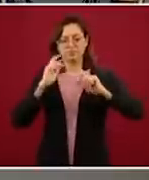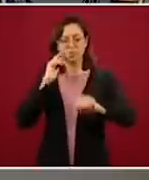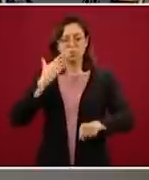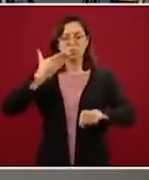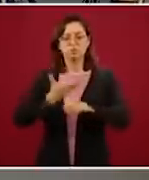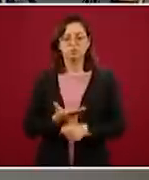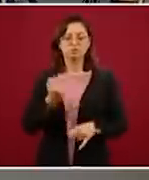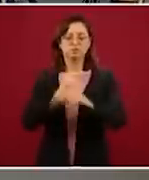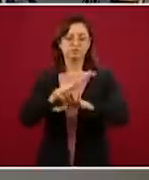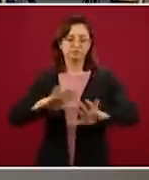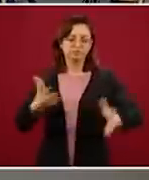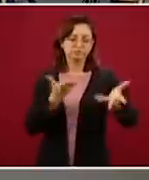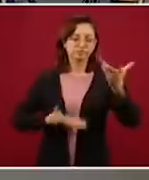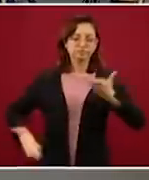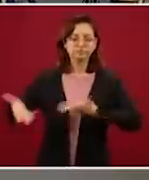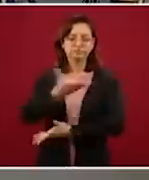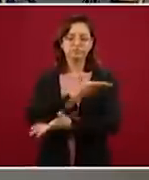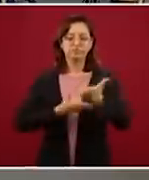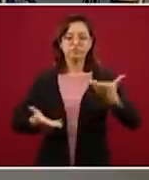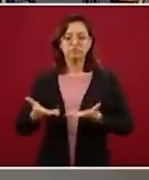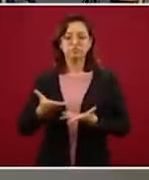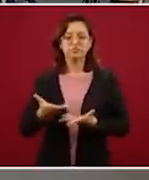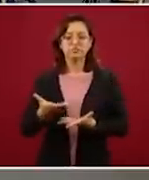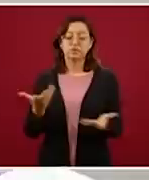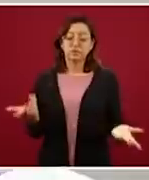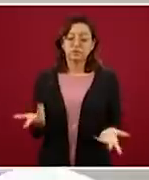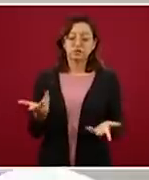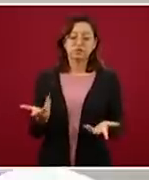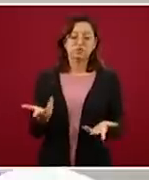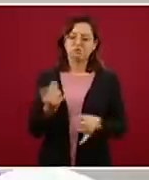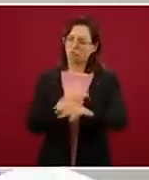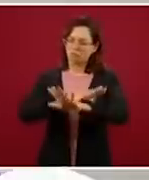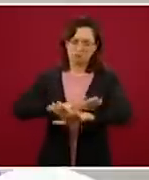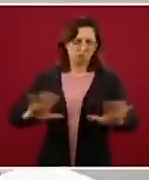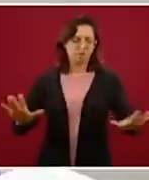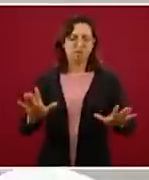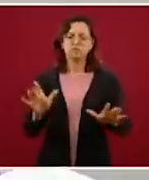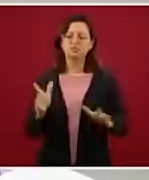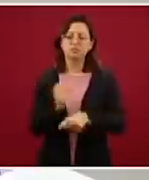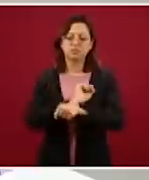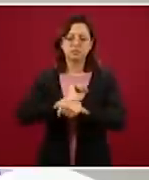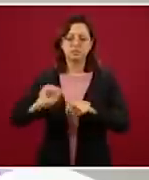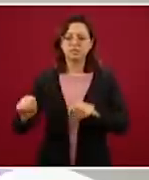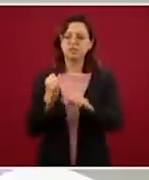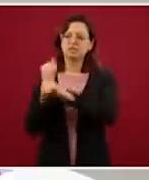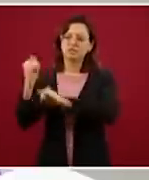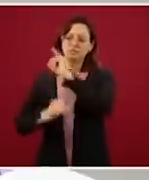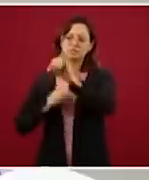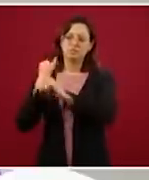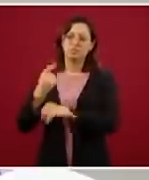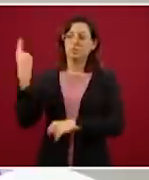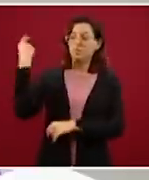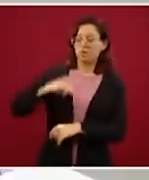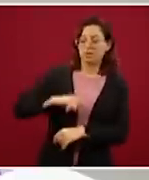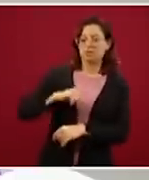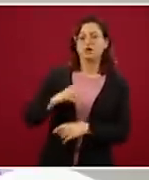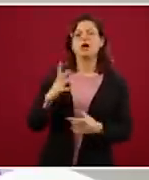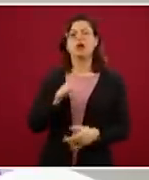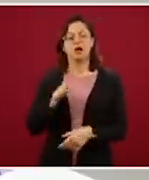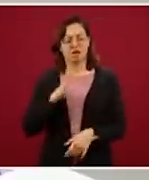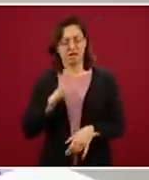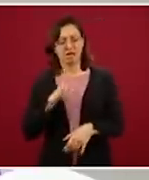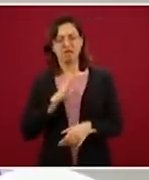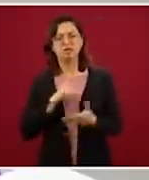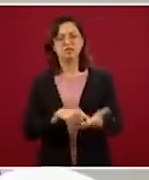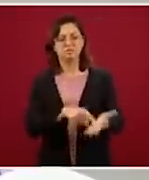información informal, no significa que sea ilegal, sino informal, en términos de los tratados internacionales. Recibimos información